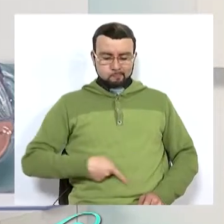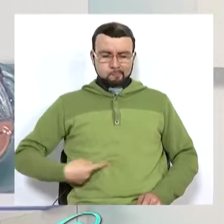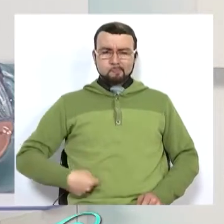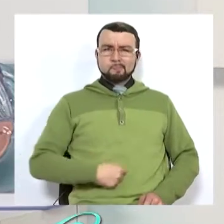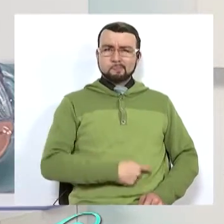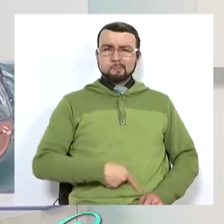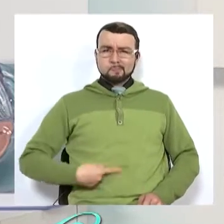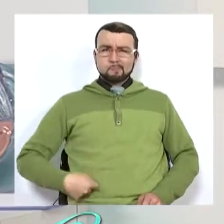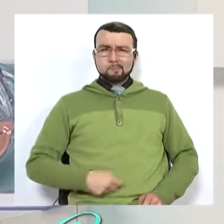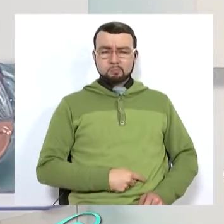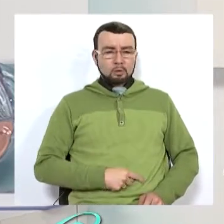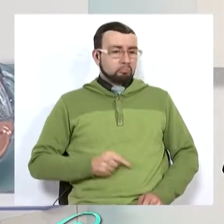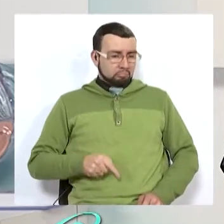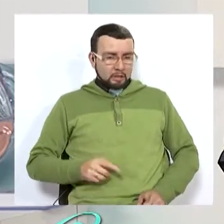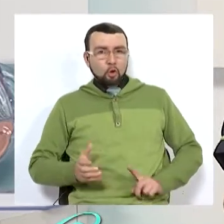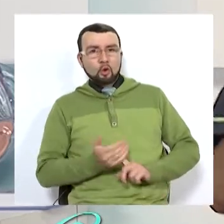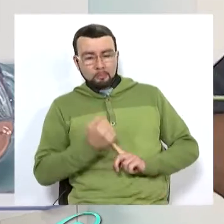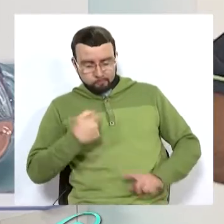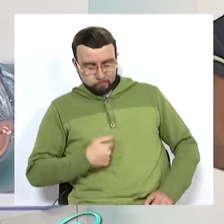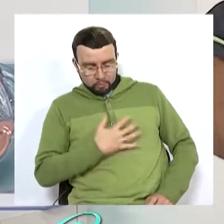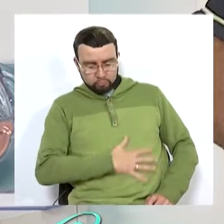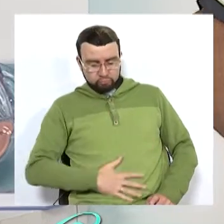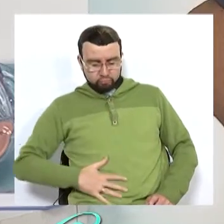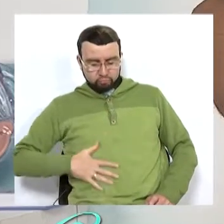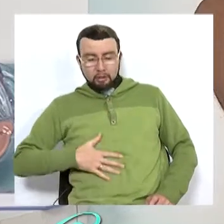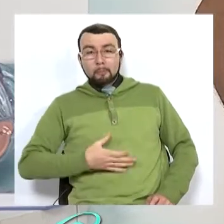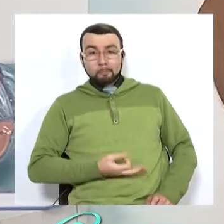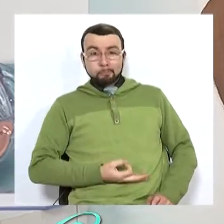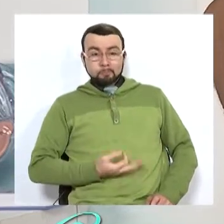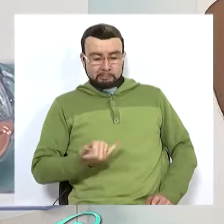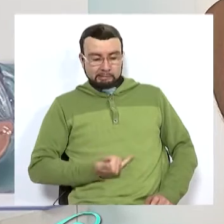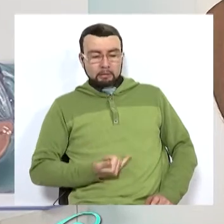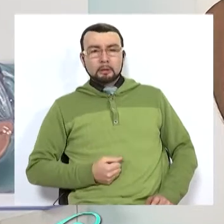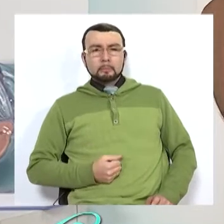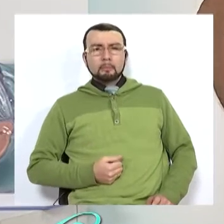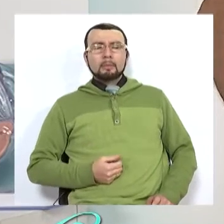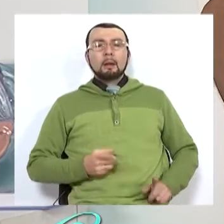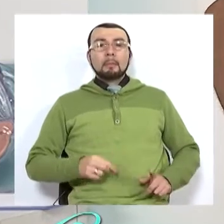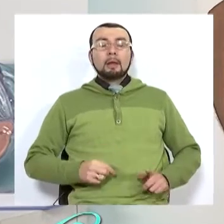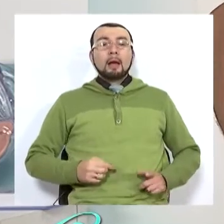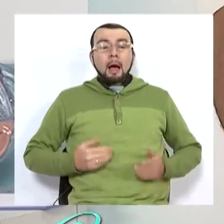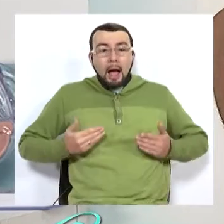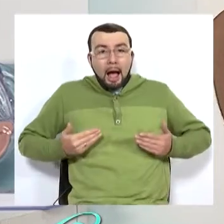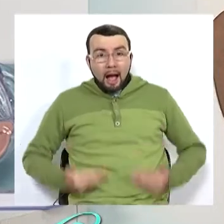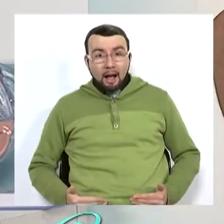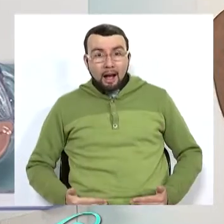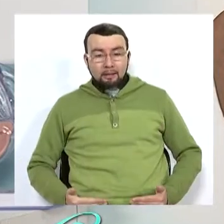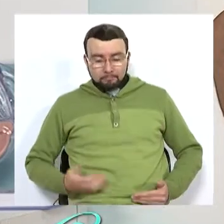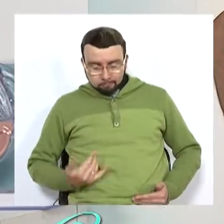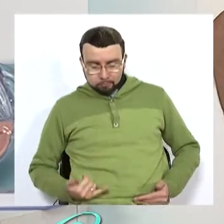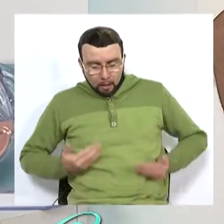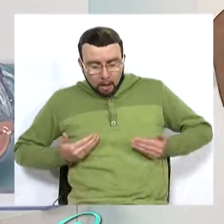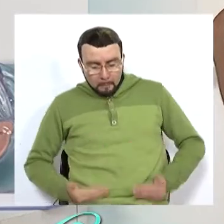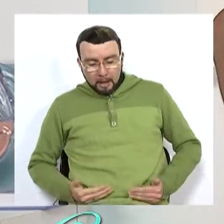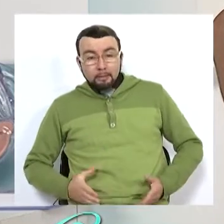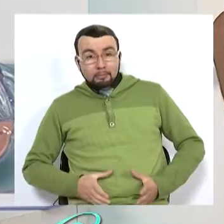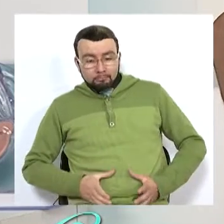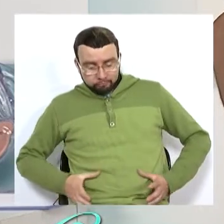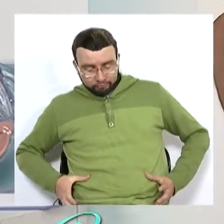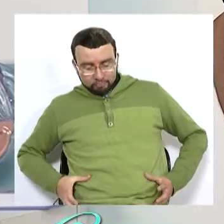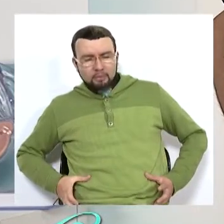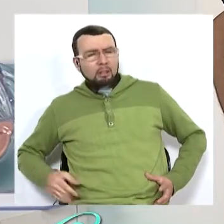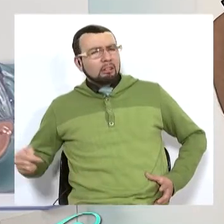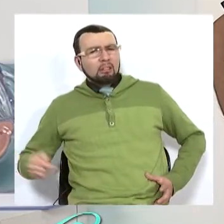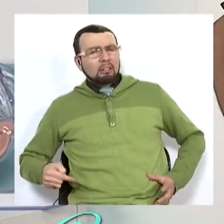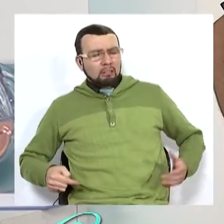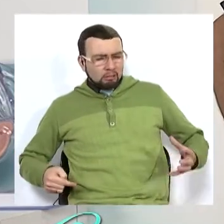estructuras que encontramos ahí. Luego nos vamos a los dos lados derechos por debajo del hipocondrio derecho, que es